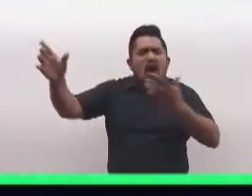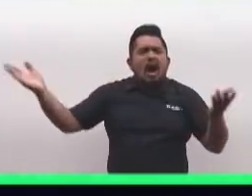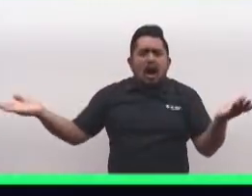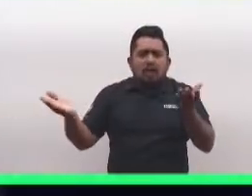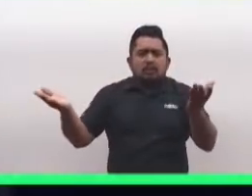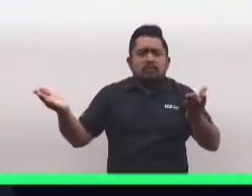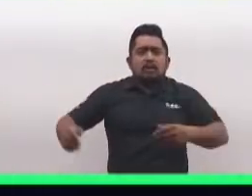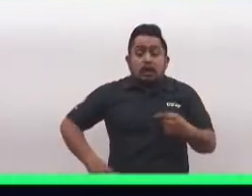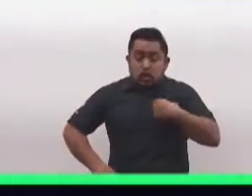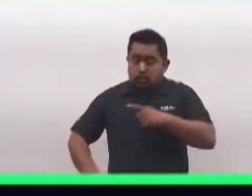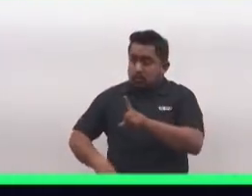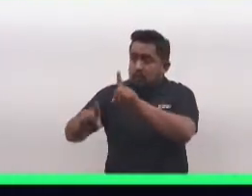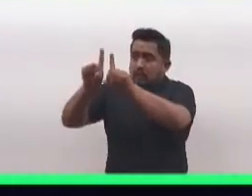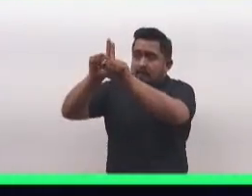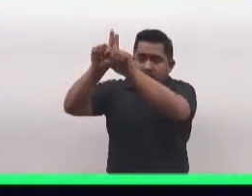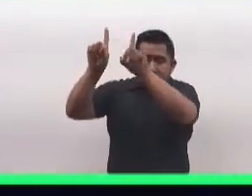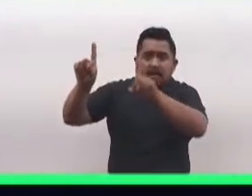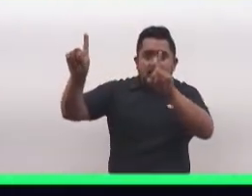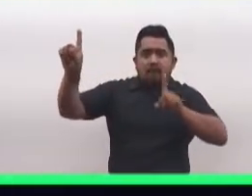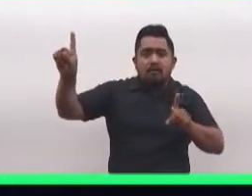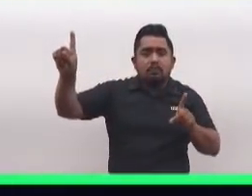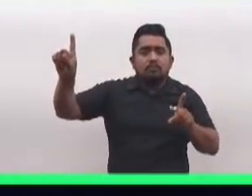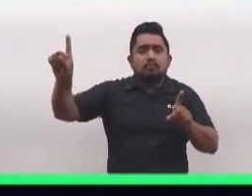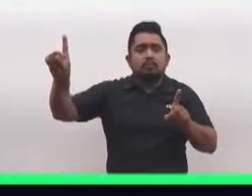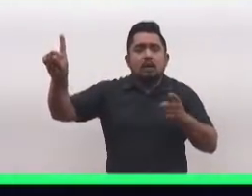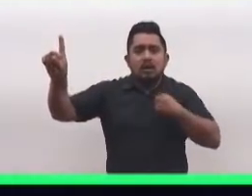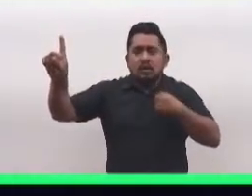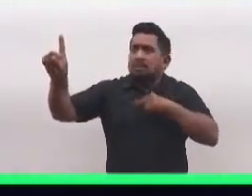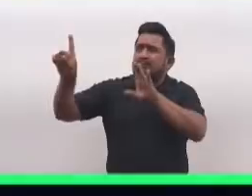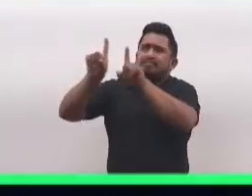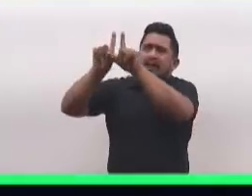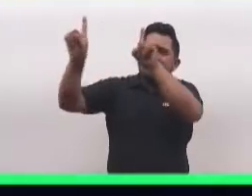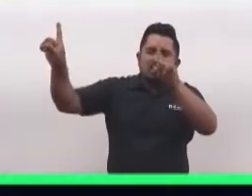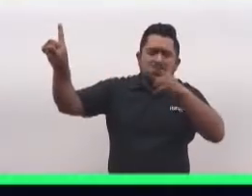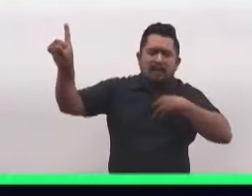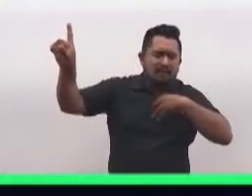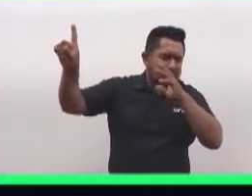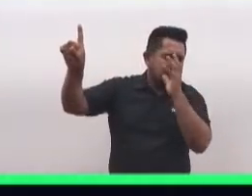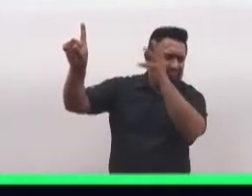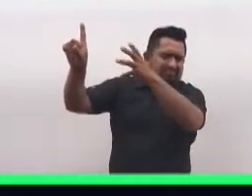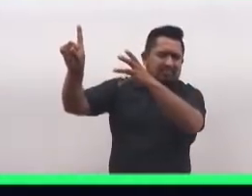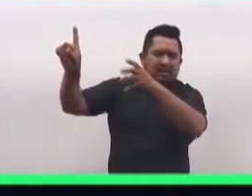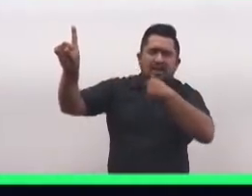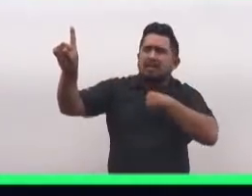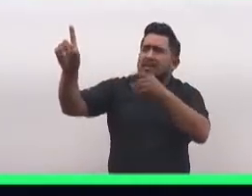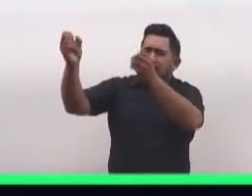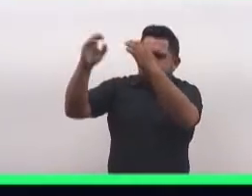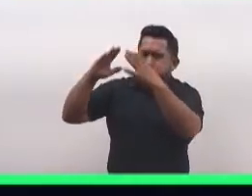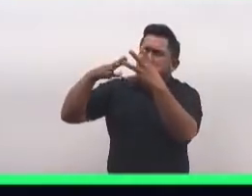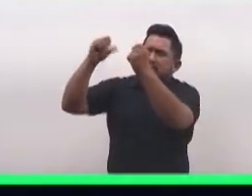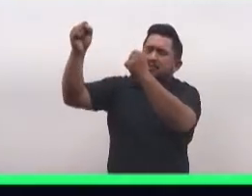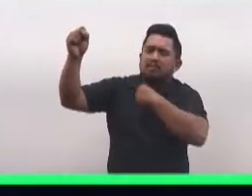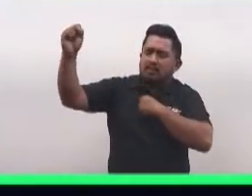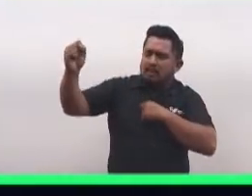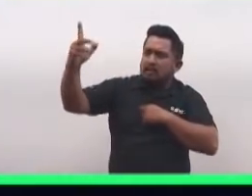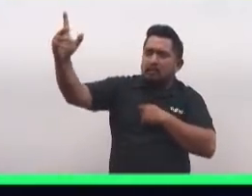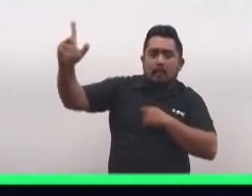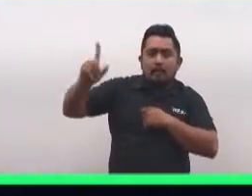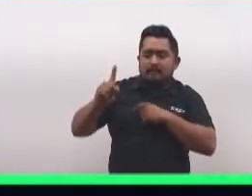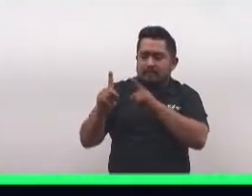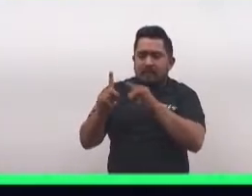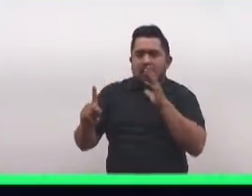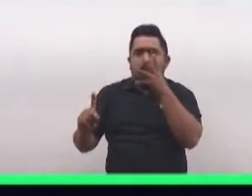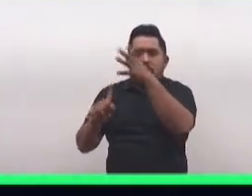aislando mi vida privando mi vida negando me mi propia vida lo que dios tiene para mí que se ha subido cristo ojo con el